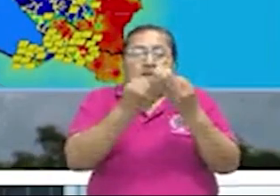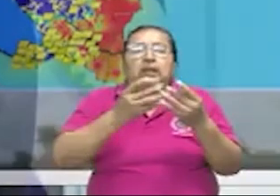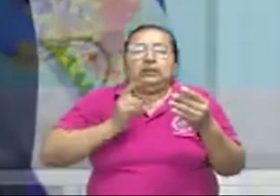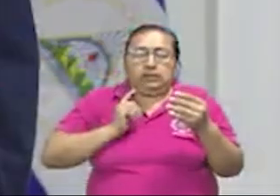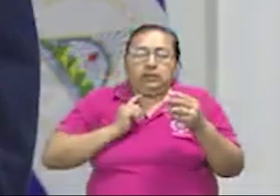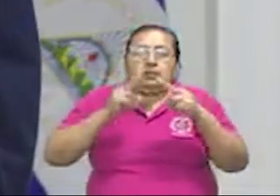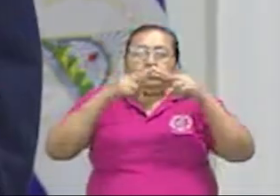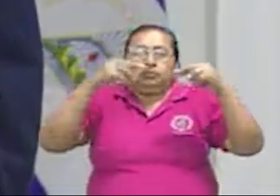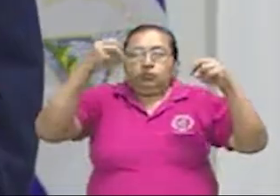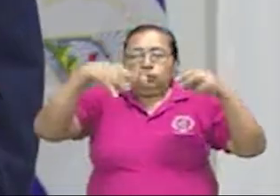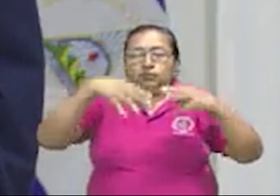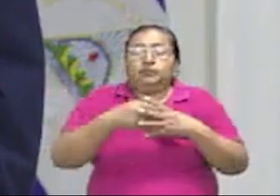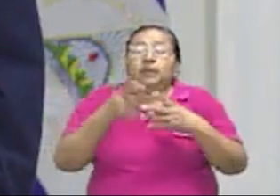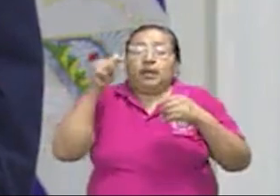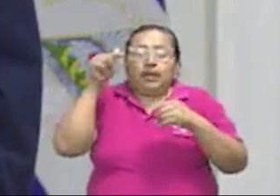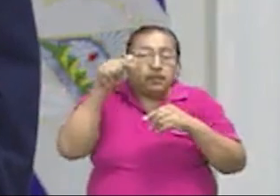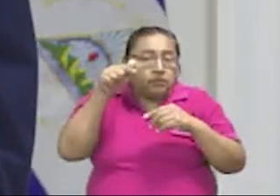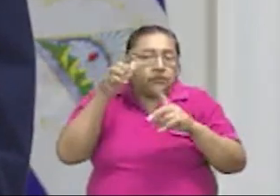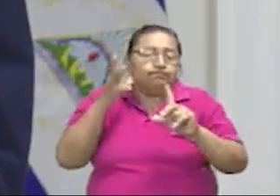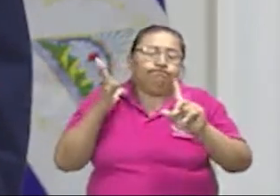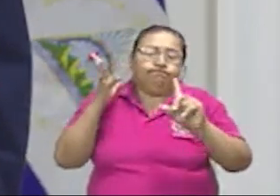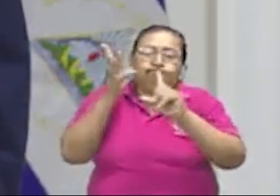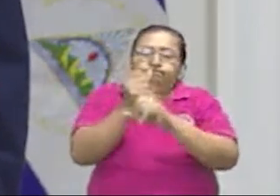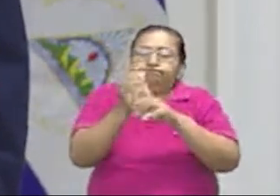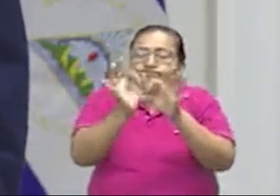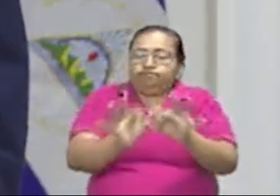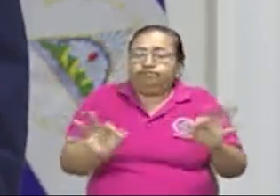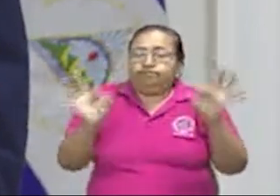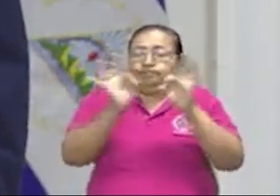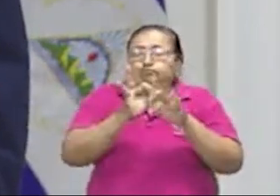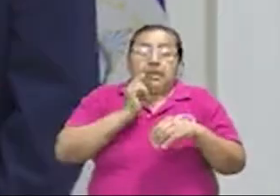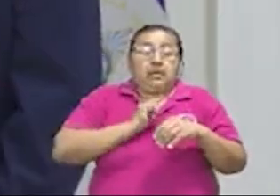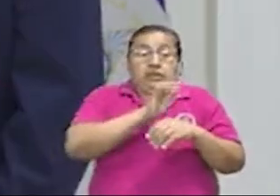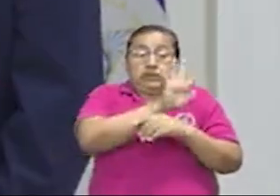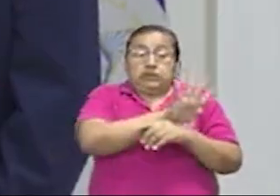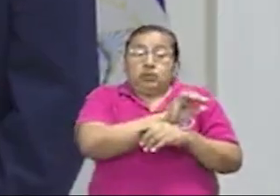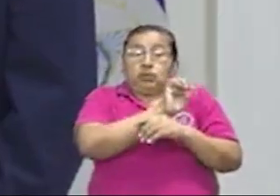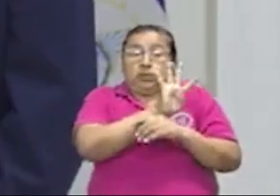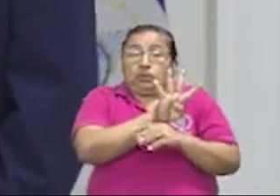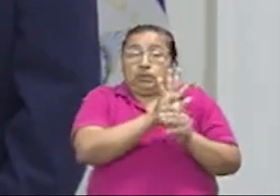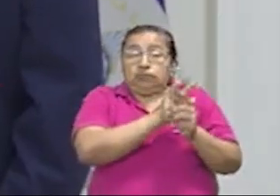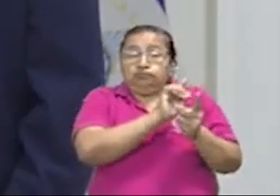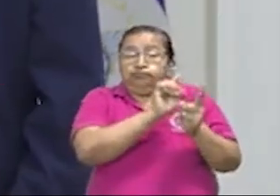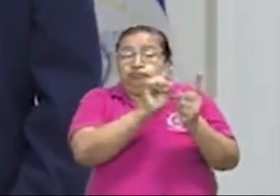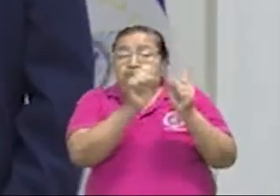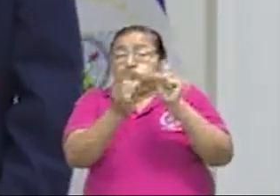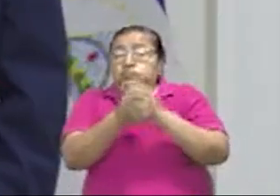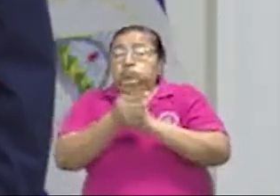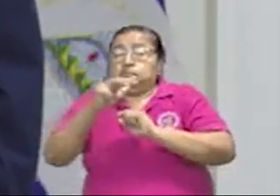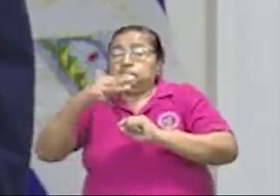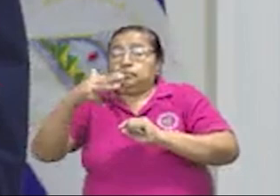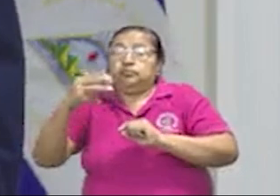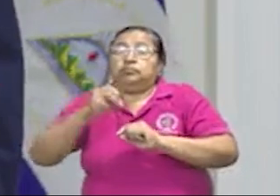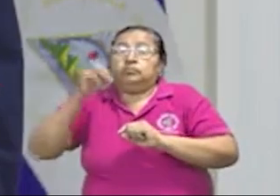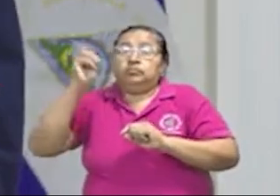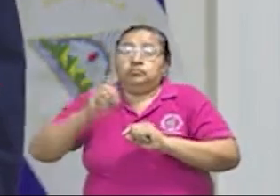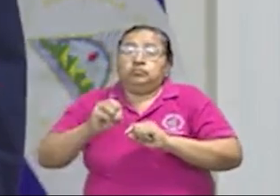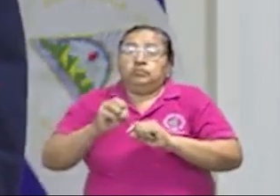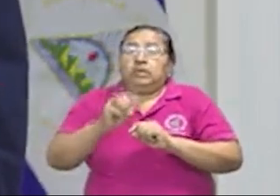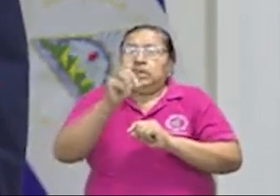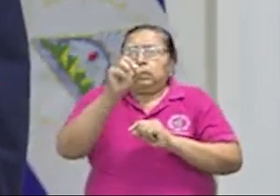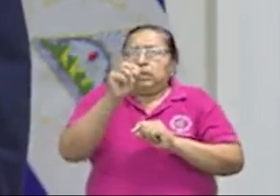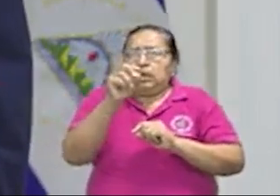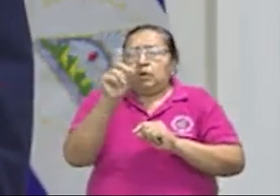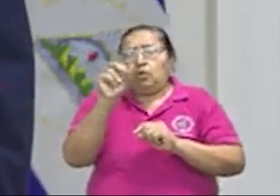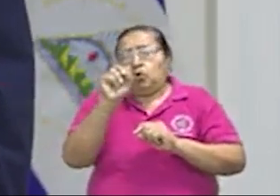eléctrica. Ese es un logro importantísimo que no debemos de olvidar nunca de mencionar. Aún 99% en un tiempo de 10,